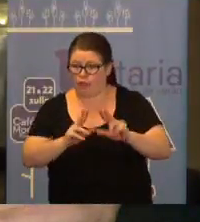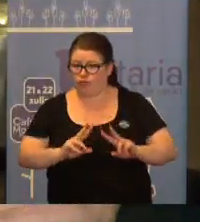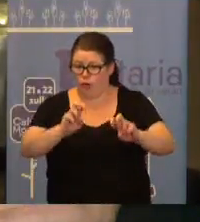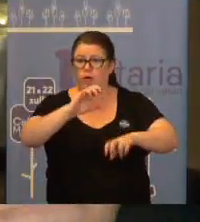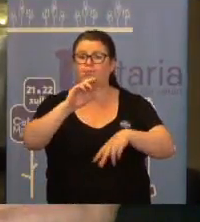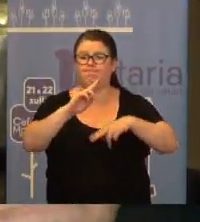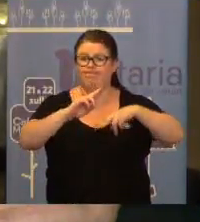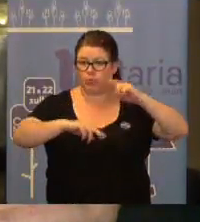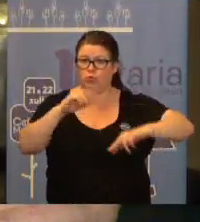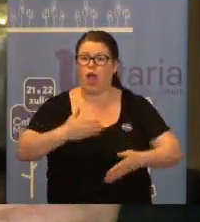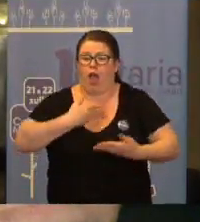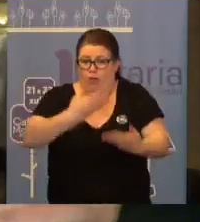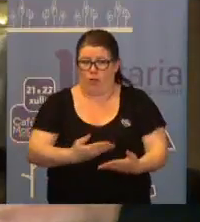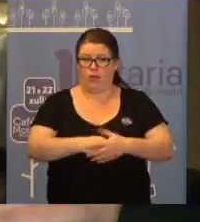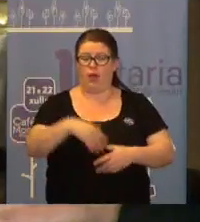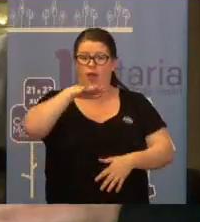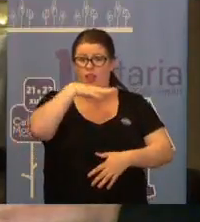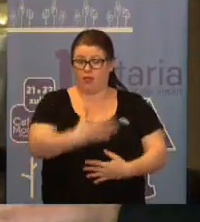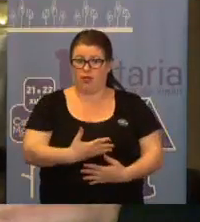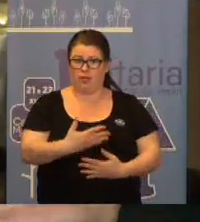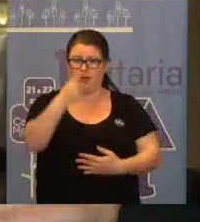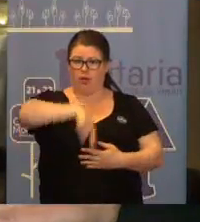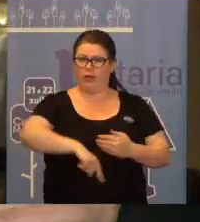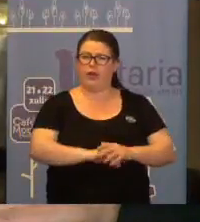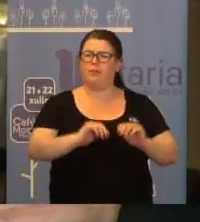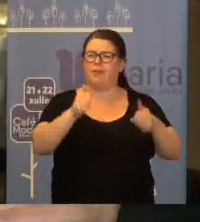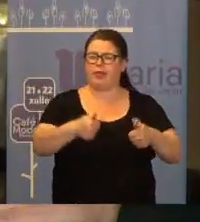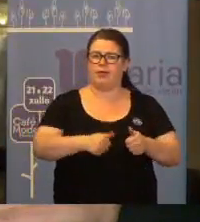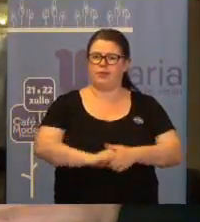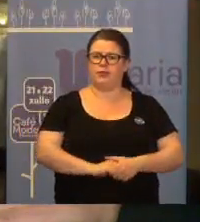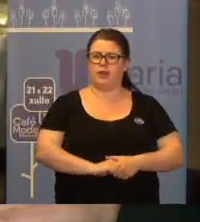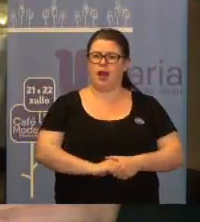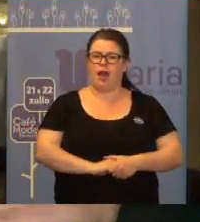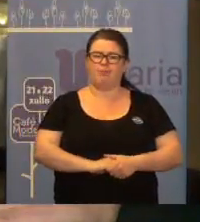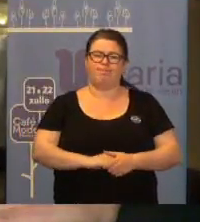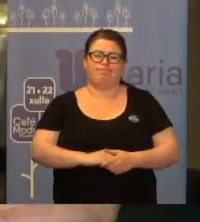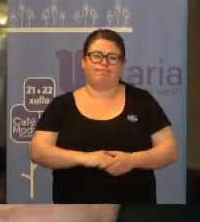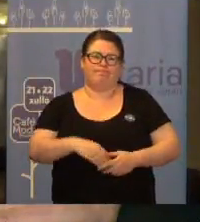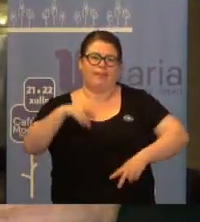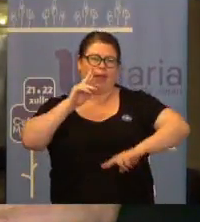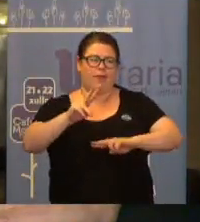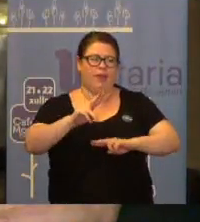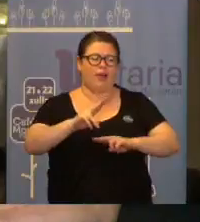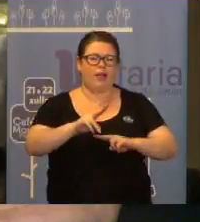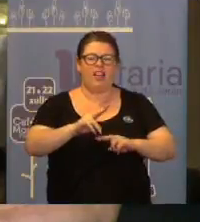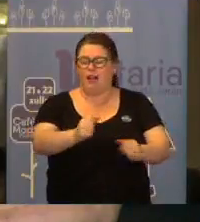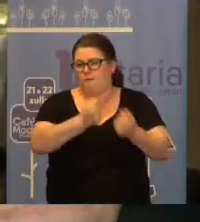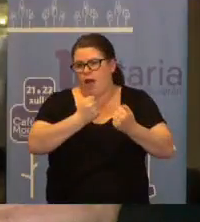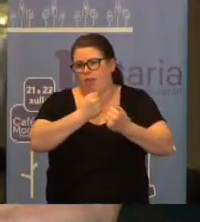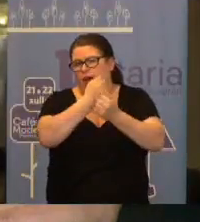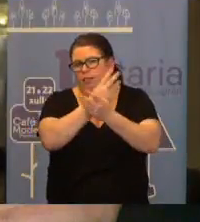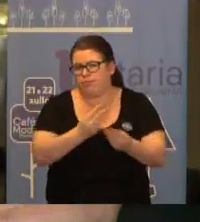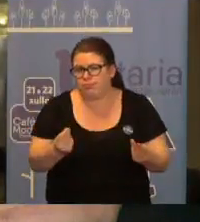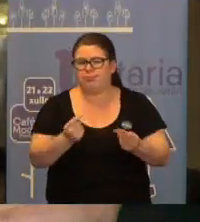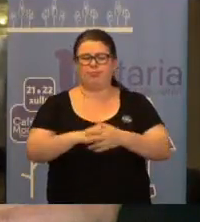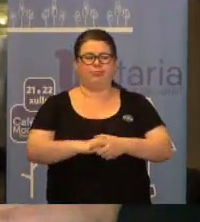renunciamos a moitas cousas que eu creo que hoxe o estamos empezando a notar, non? É dicir, esa pérdida de pulso que de alguma maneira se